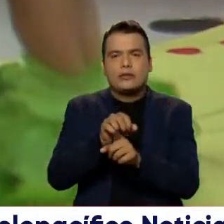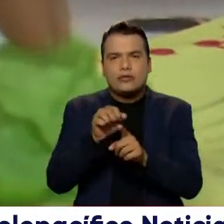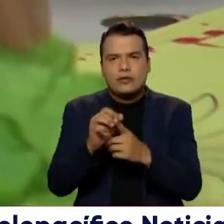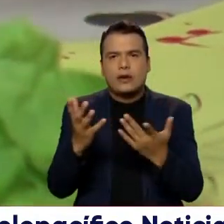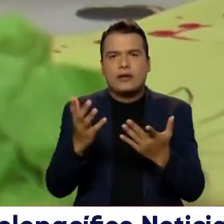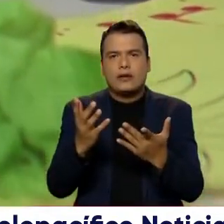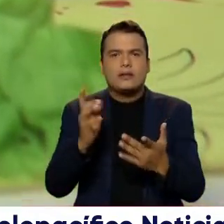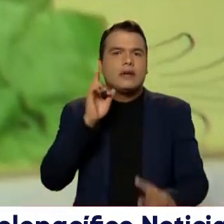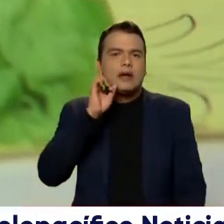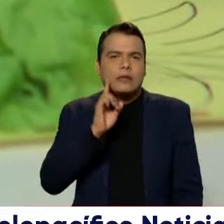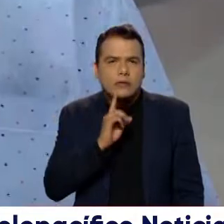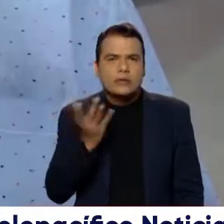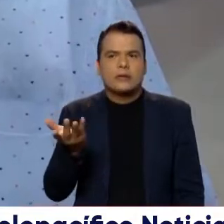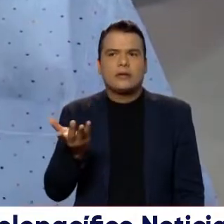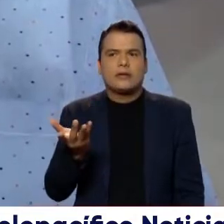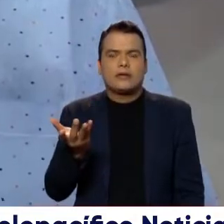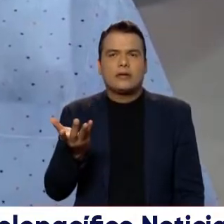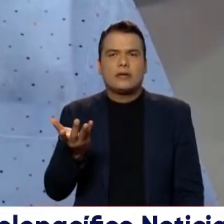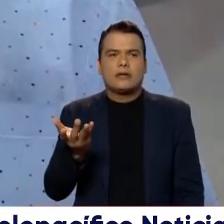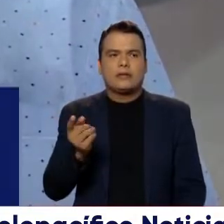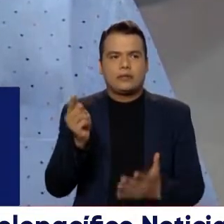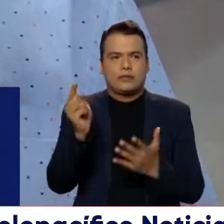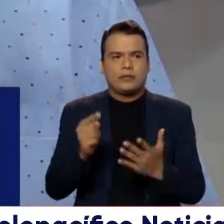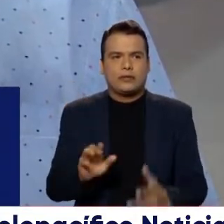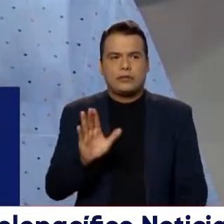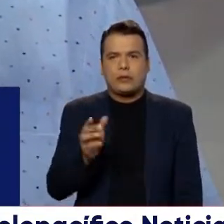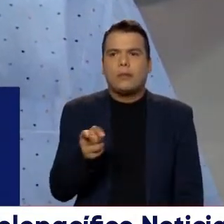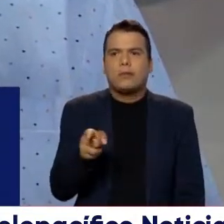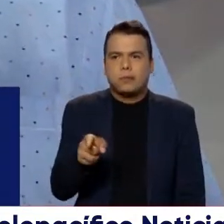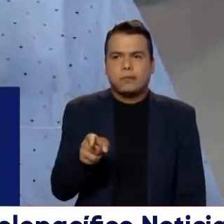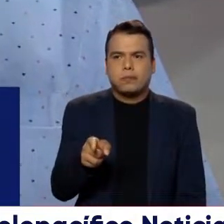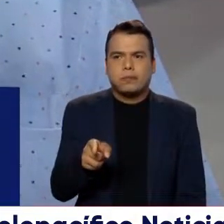vocales. Recordemos que era una población